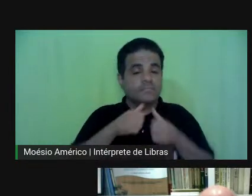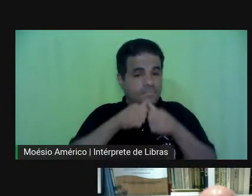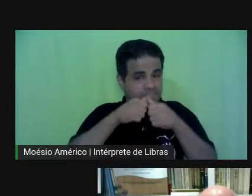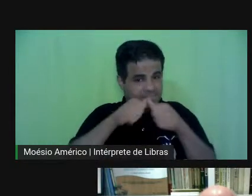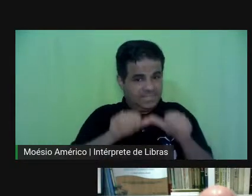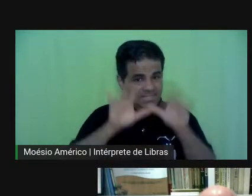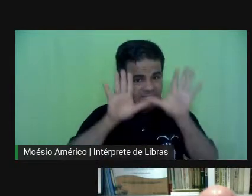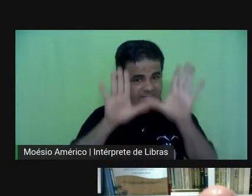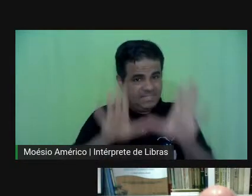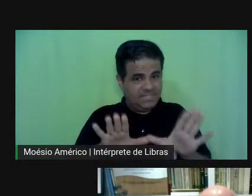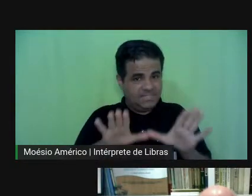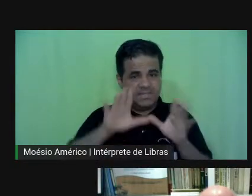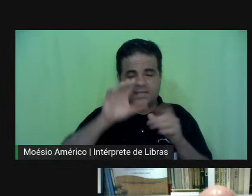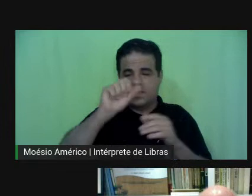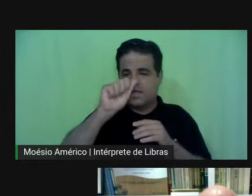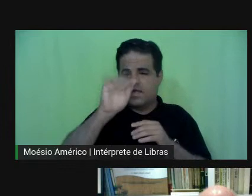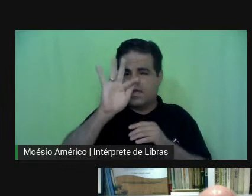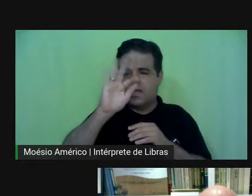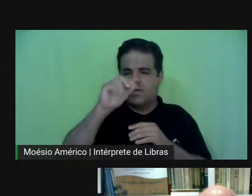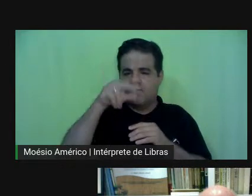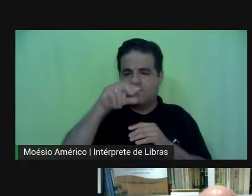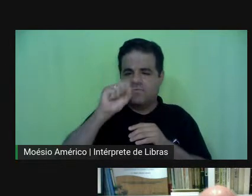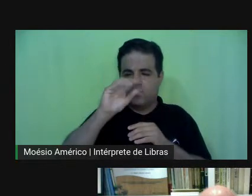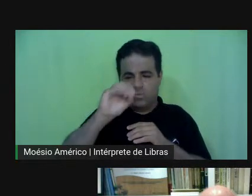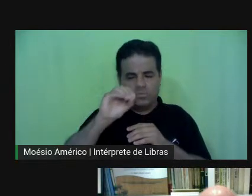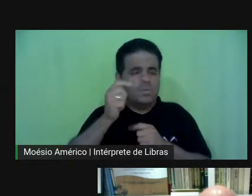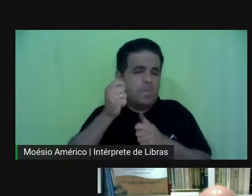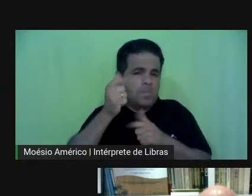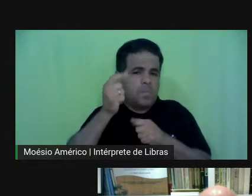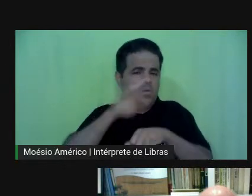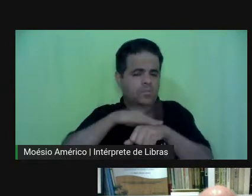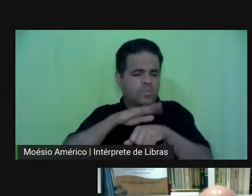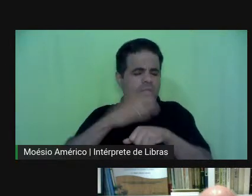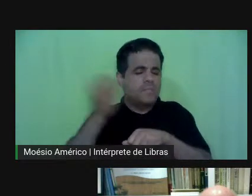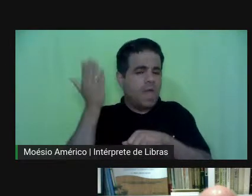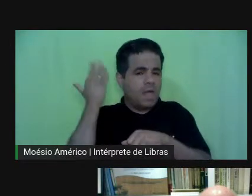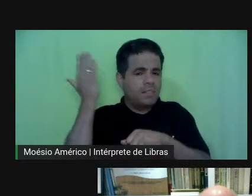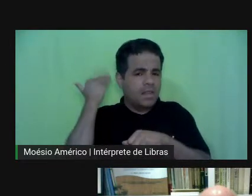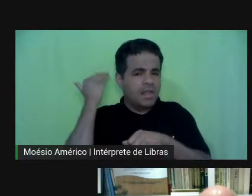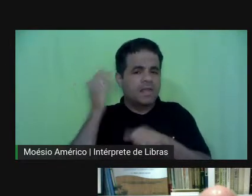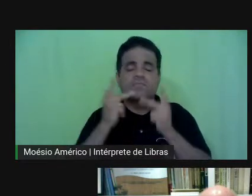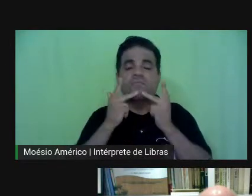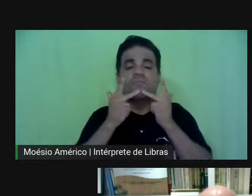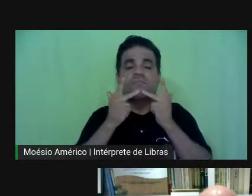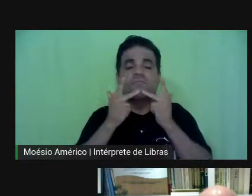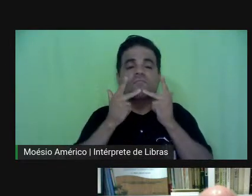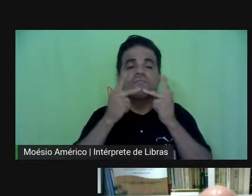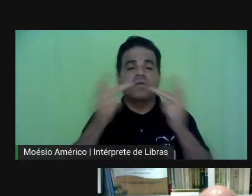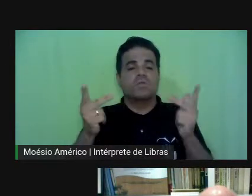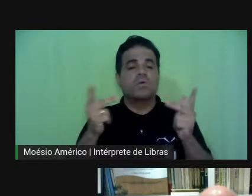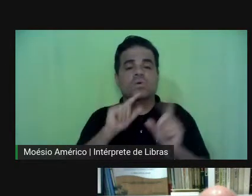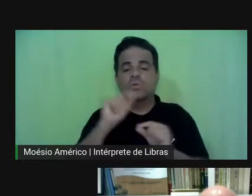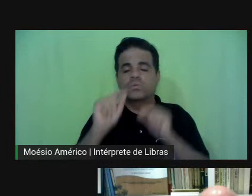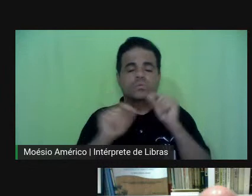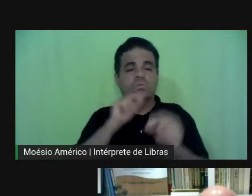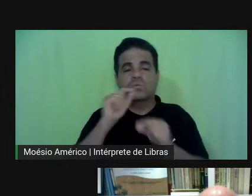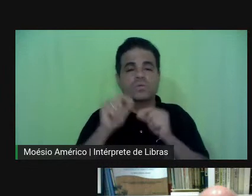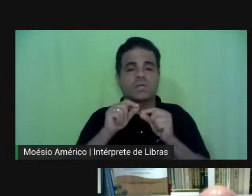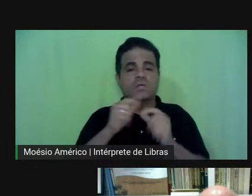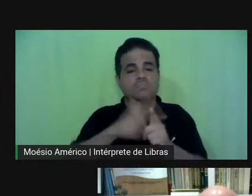una falsa a un poquito de patraix salón mundo la